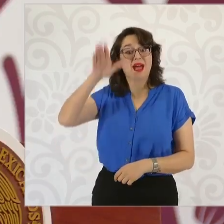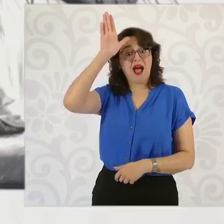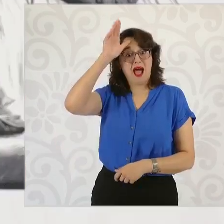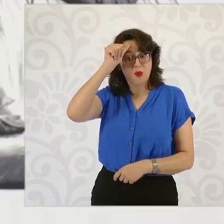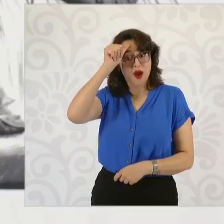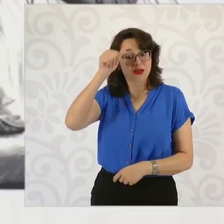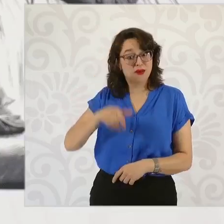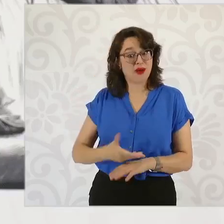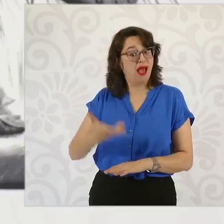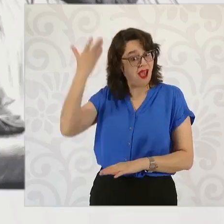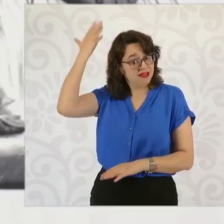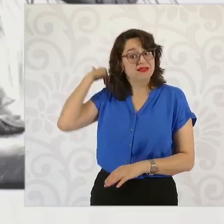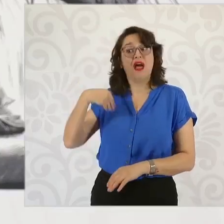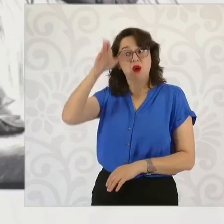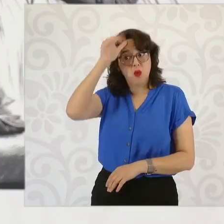hace días.